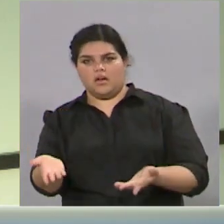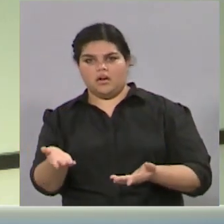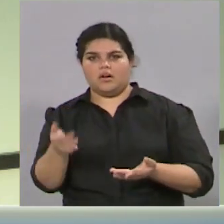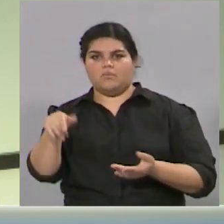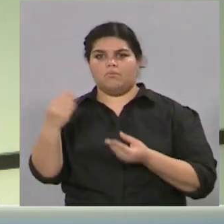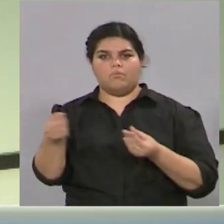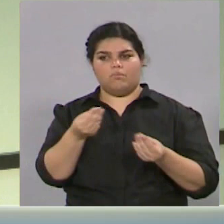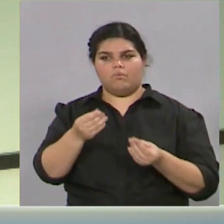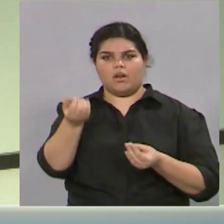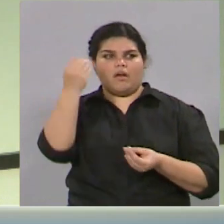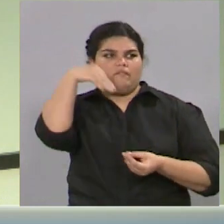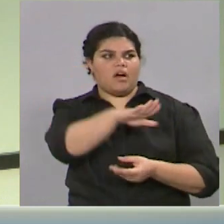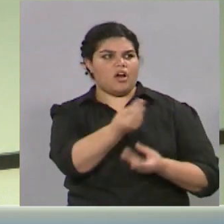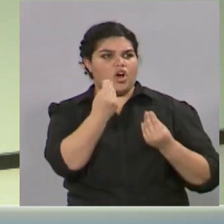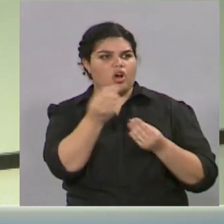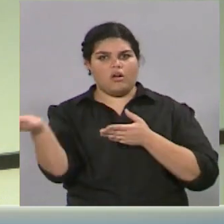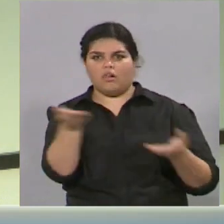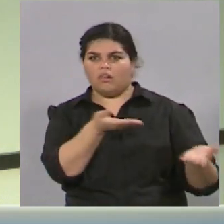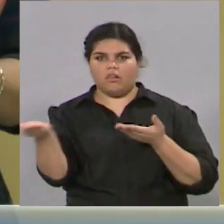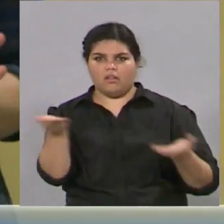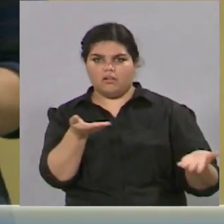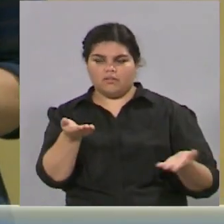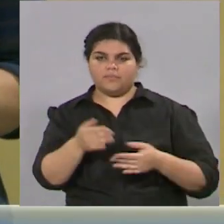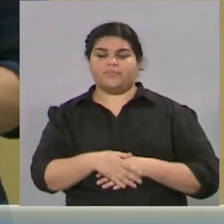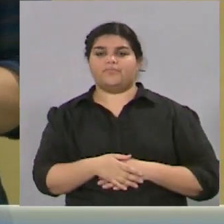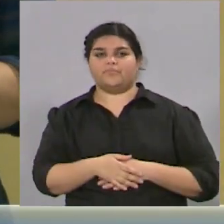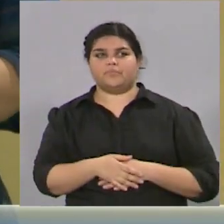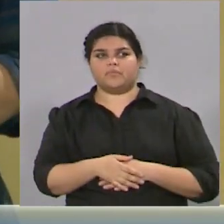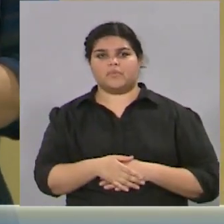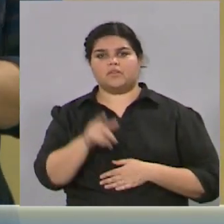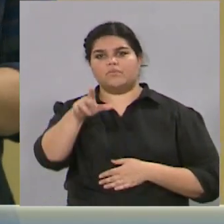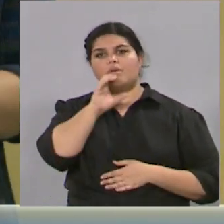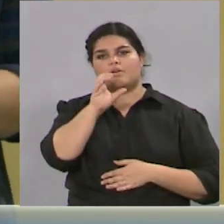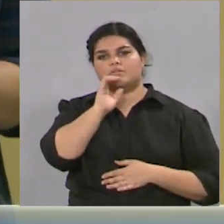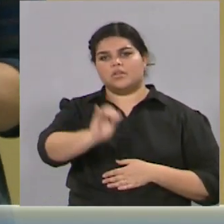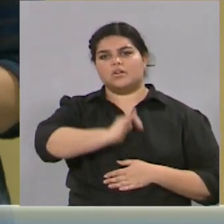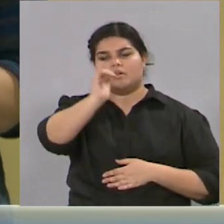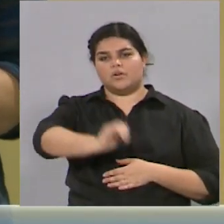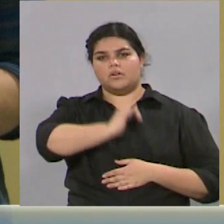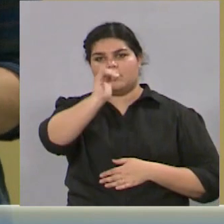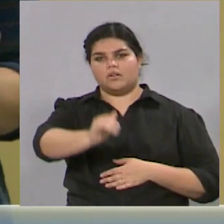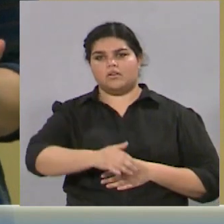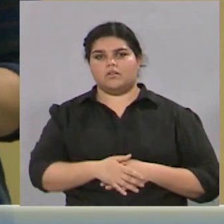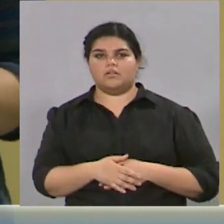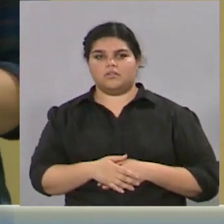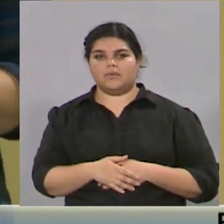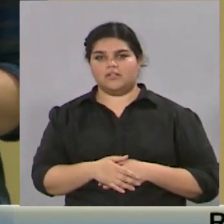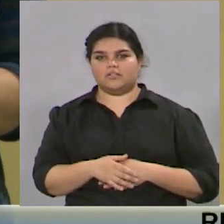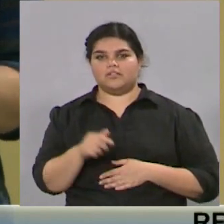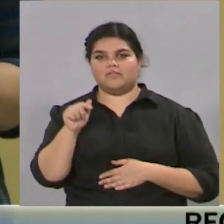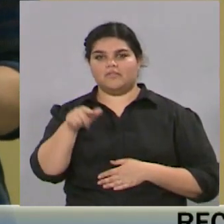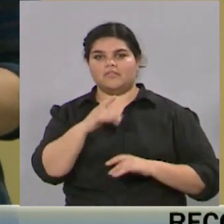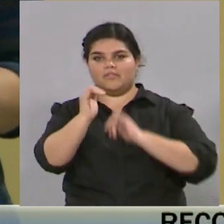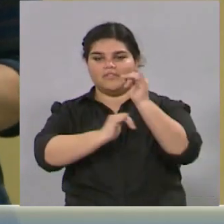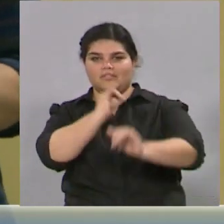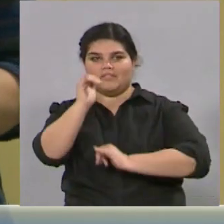cubrir esas cuentas bancarias a las que hago referencia. Claro. Pablo, ¿vos qué le recomendás a alguien que esté viendo por ahí compartiendo, como para cerrar, qué tiene que